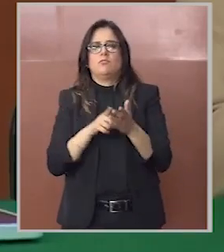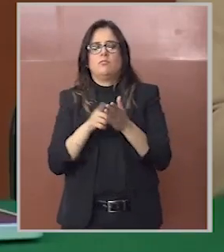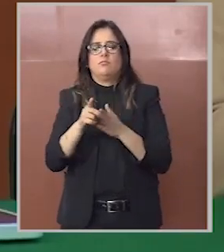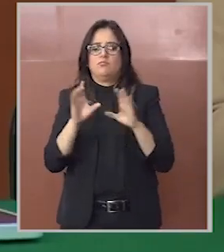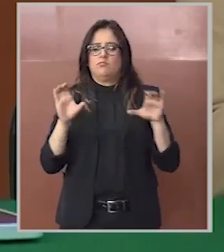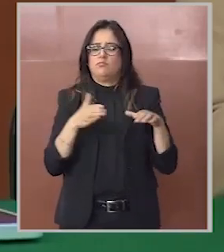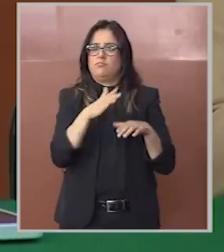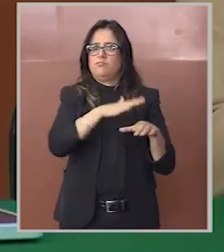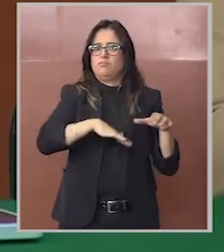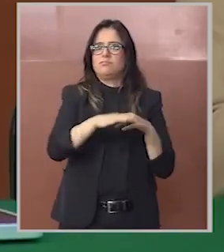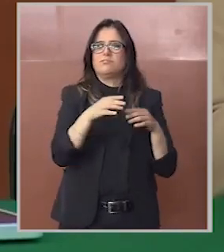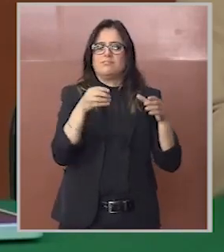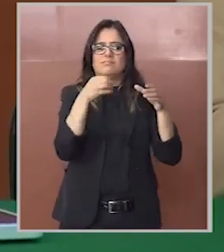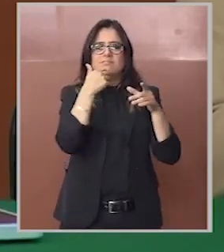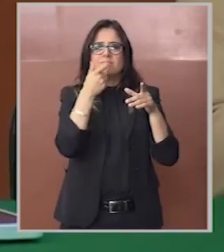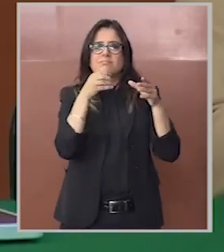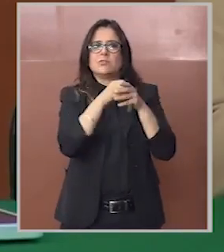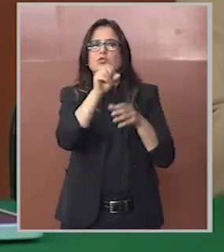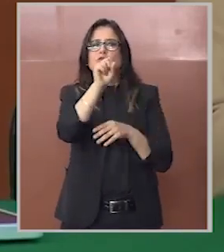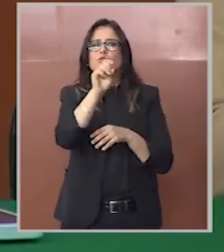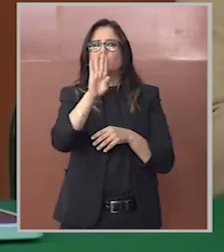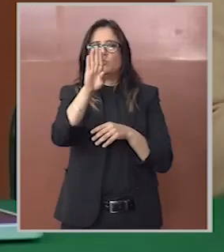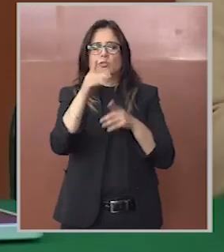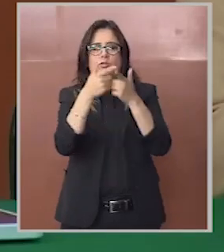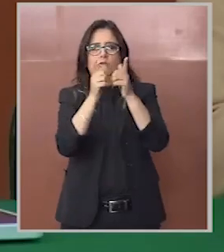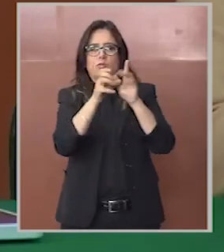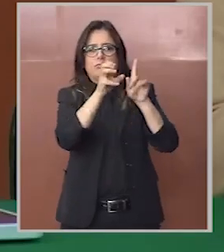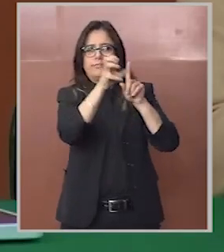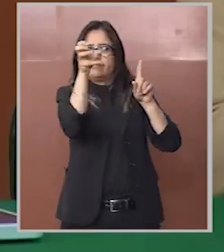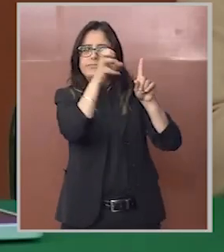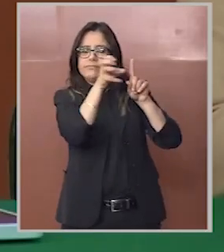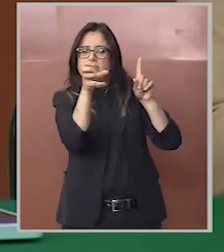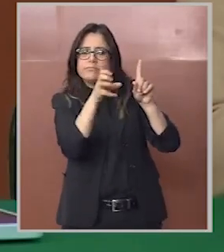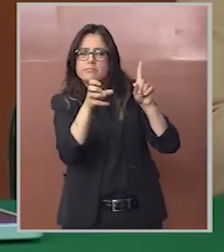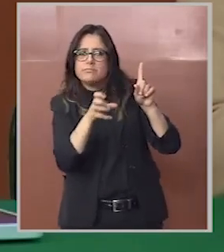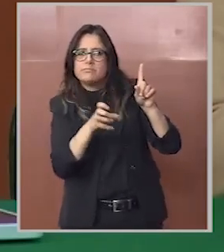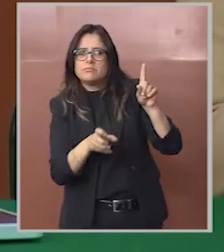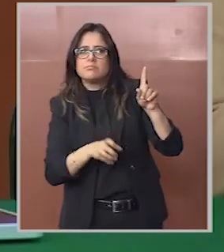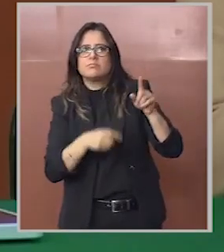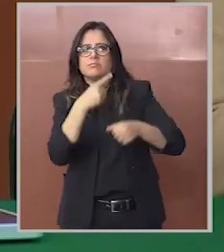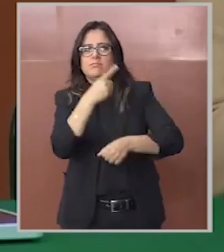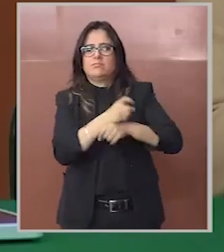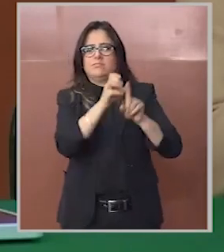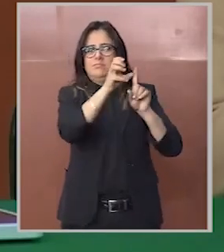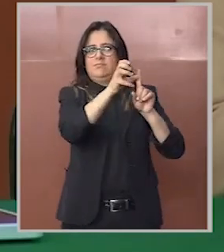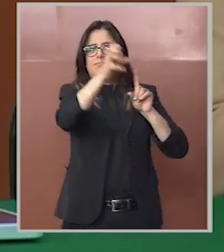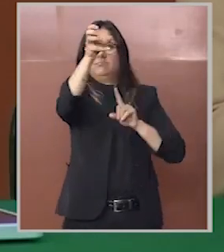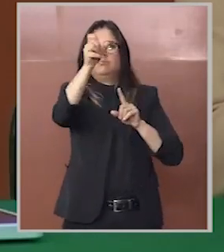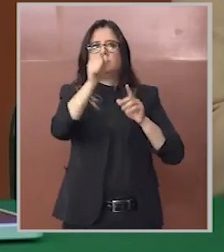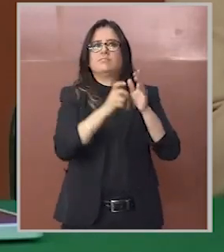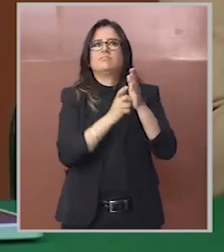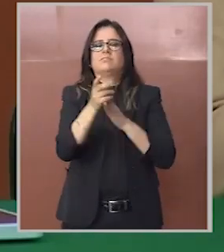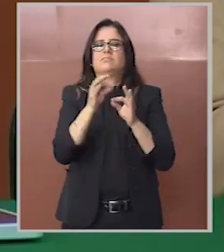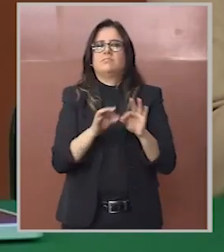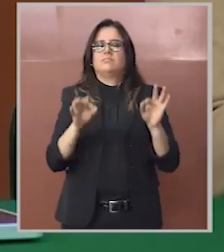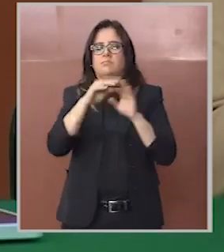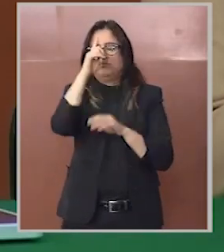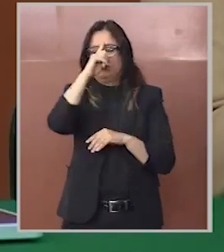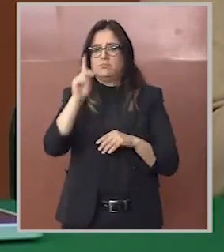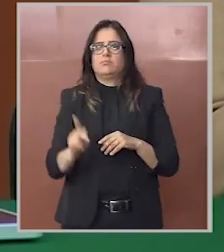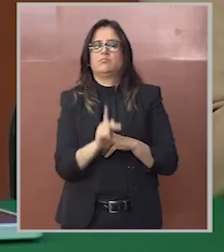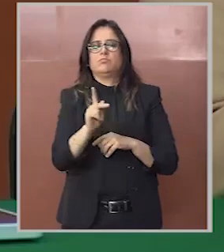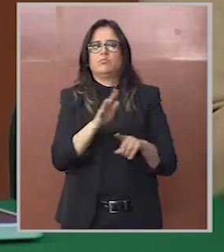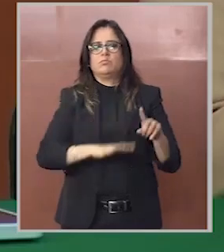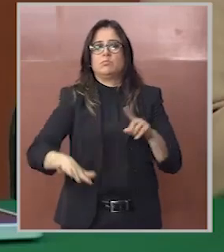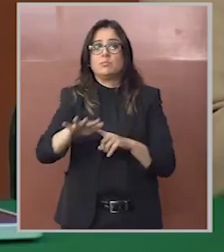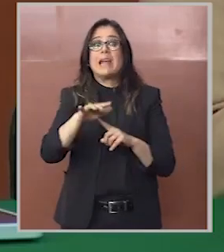agruparlos en subgrupos este por ejemplo en el primer subgrupo que hablamos derechos esenciales de los pueblos y ahí metimos